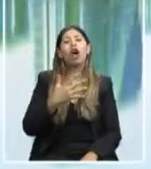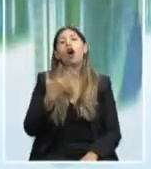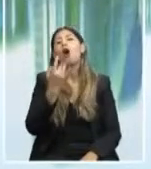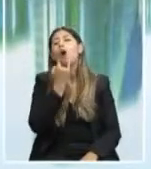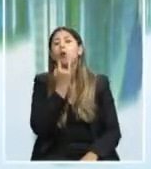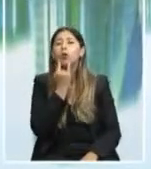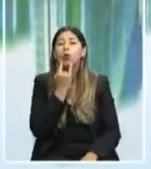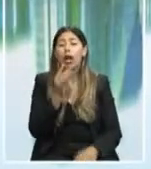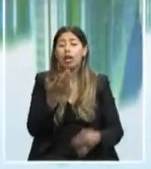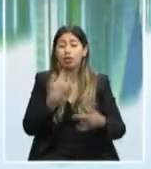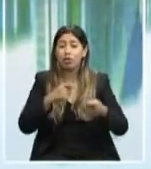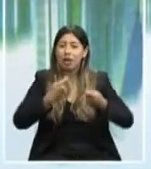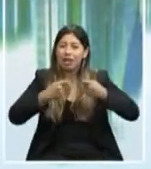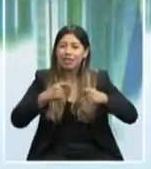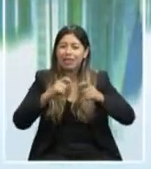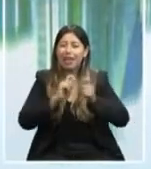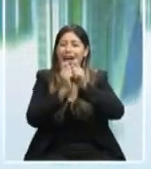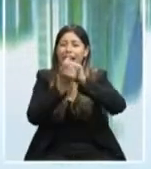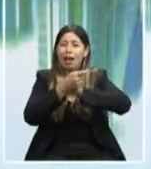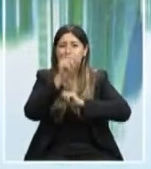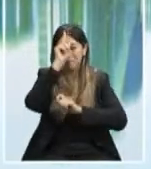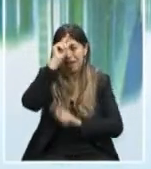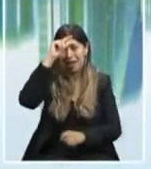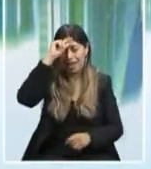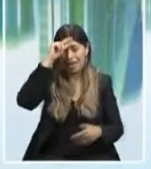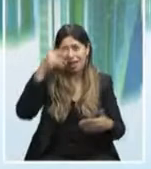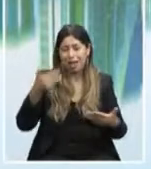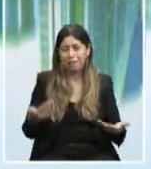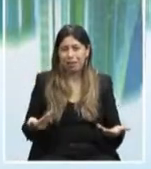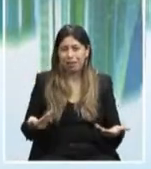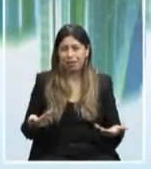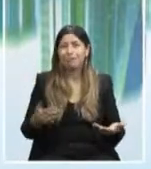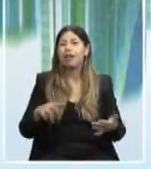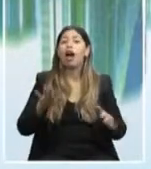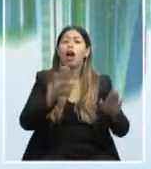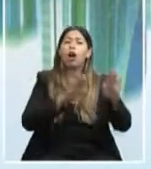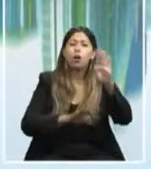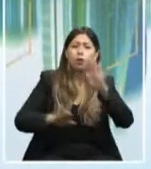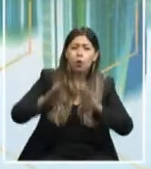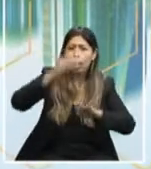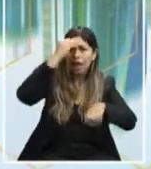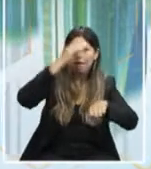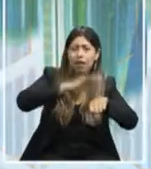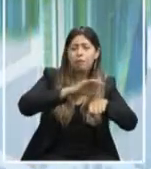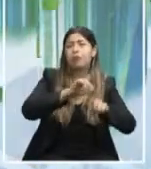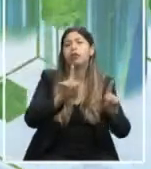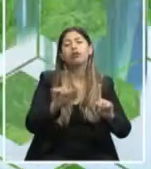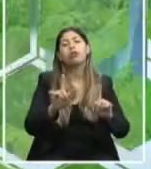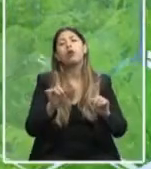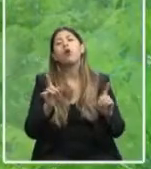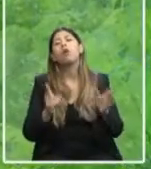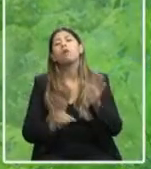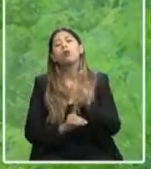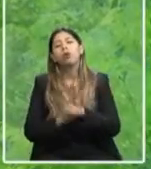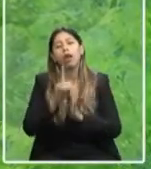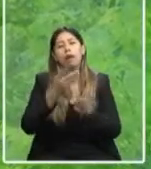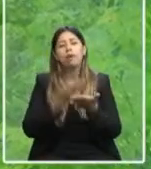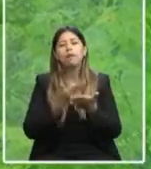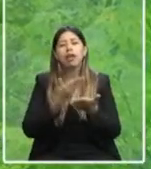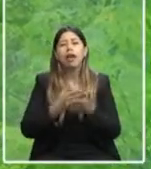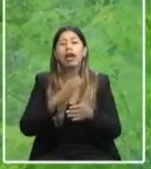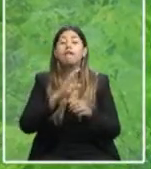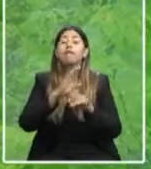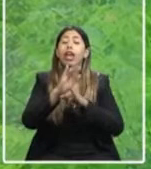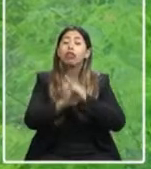intentar cambiar el paradigma para dejar de cuidar en la enfermedad, utilizando el gran desarrollo de la virtualidad y la